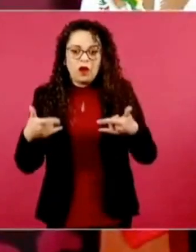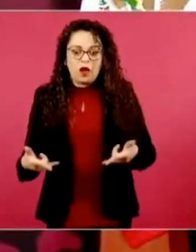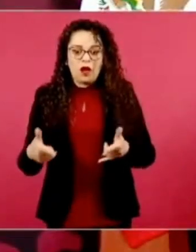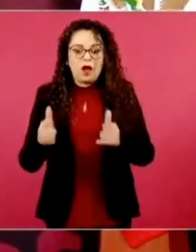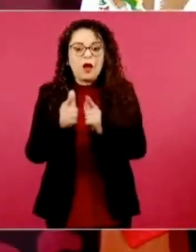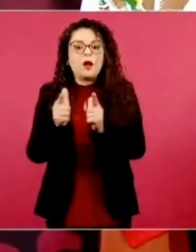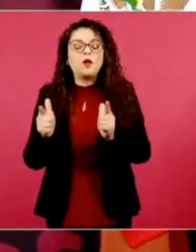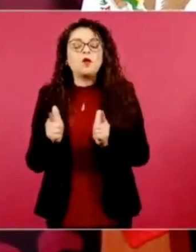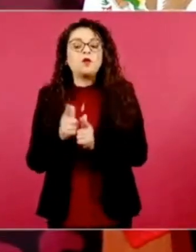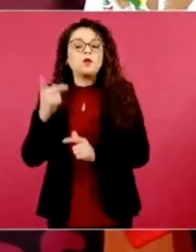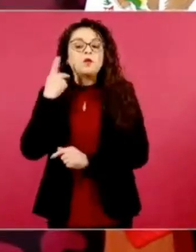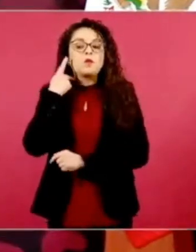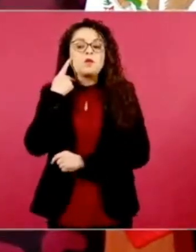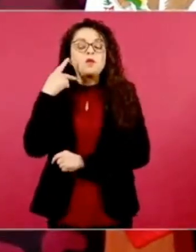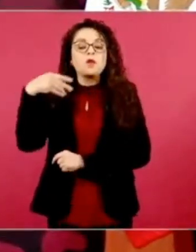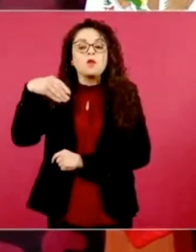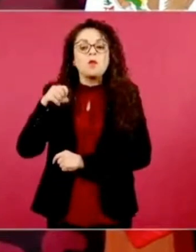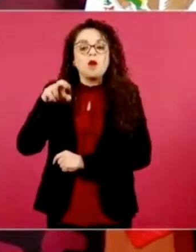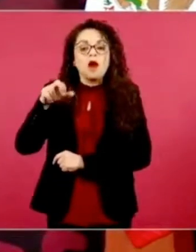Morena.